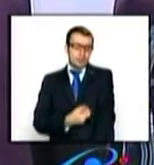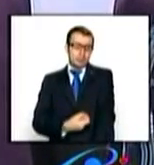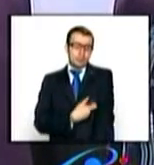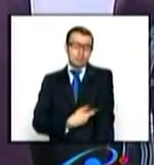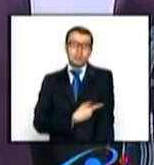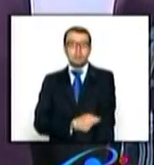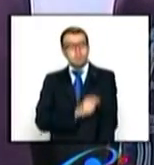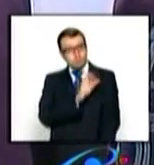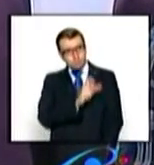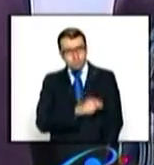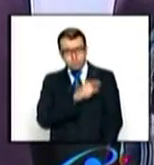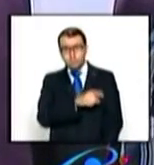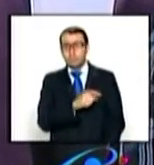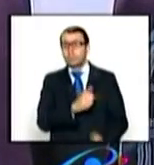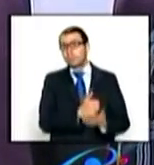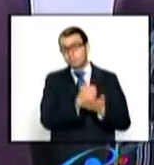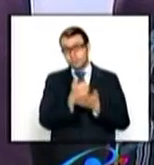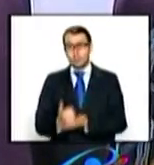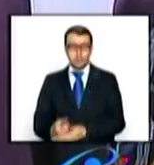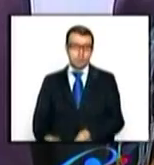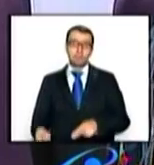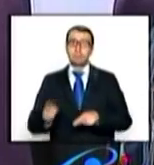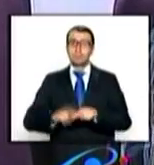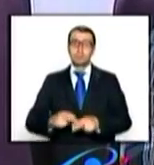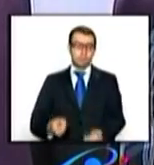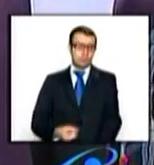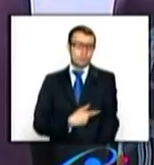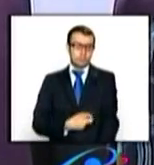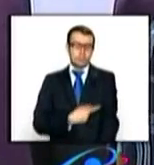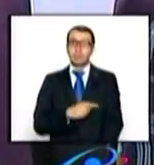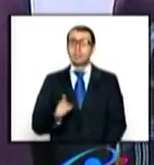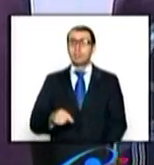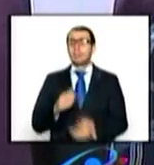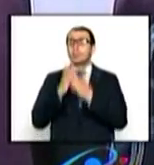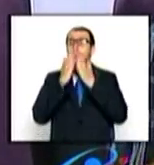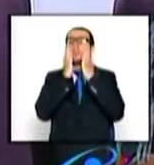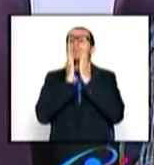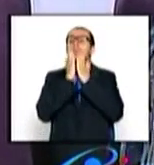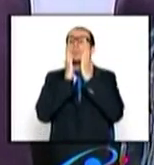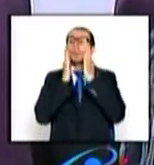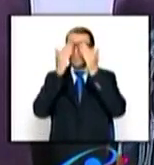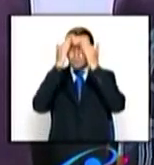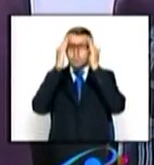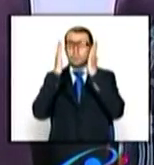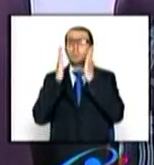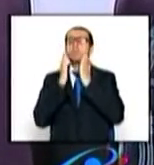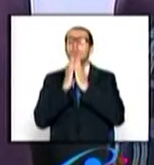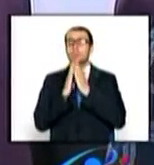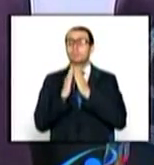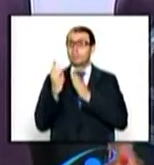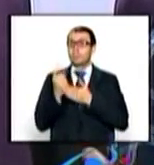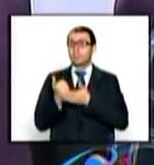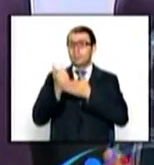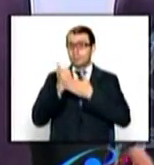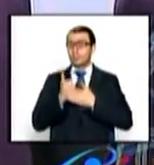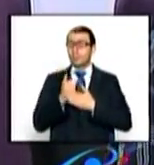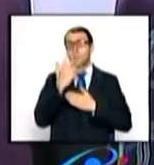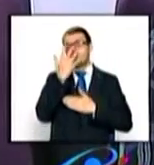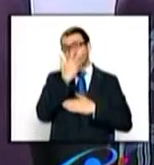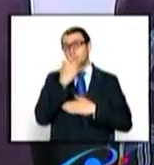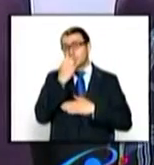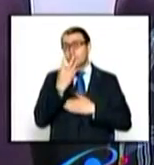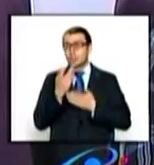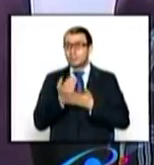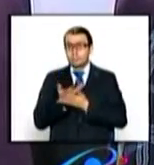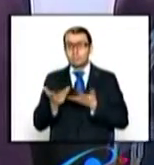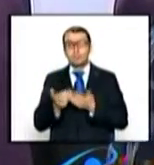que vienen para las sesiones de esferoterapia es que se pueden aplicar también en la piel. Por eso en la parte de medicina estética tiene una gran variedad de opciones